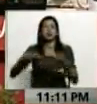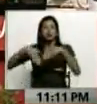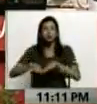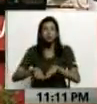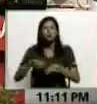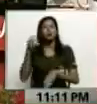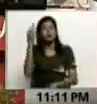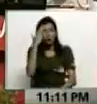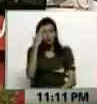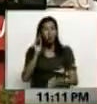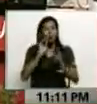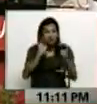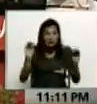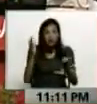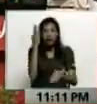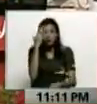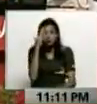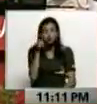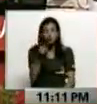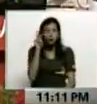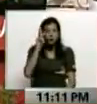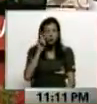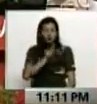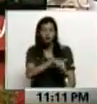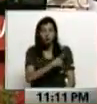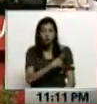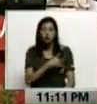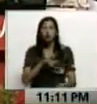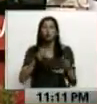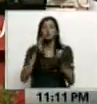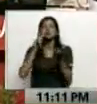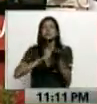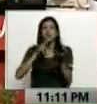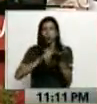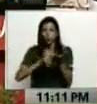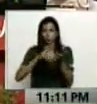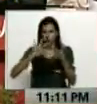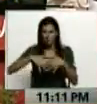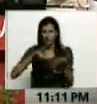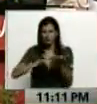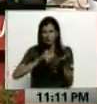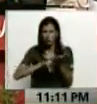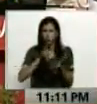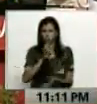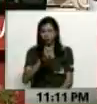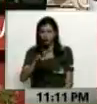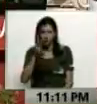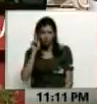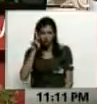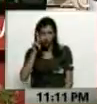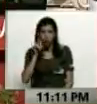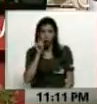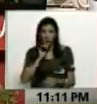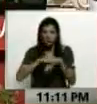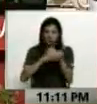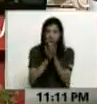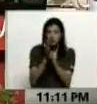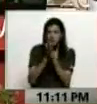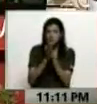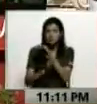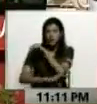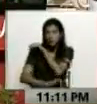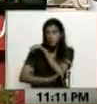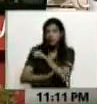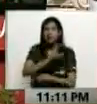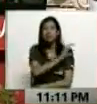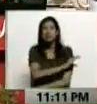sepan los verdaderos profesores universitarios resulta que con la anterior aseguradora de los profesores universitarios de la ucb Víctor Márquez tenía unos guizos con